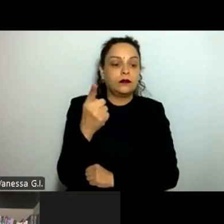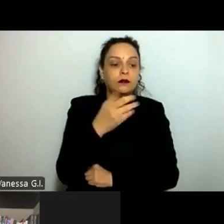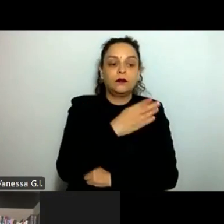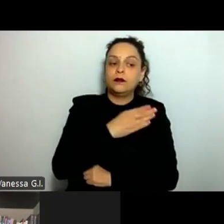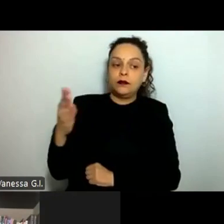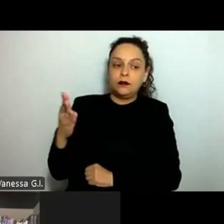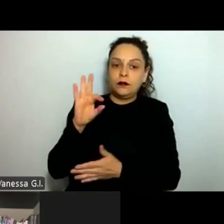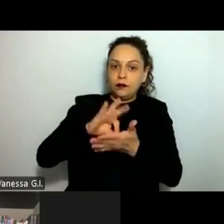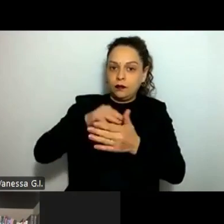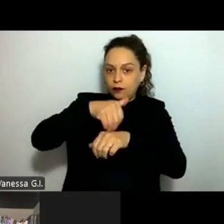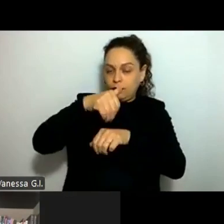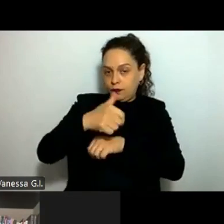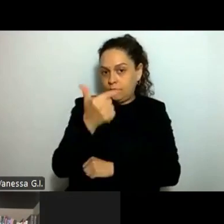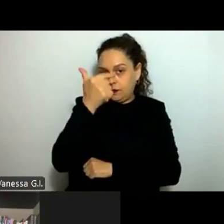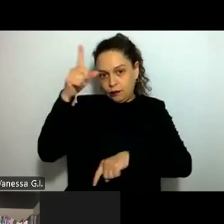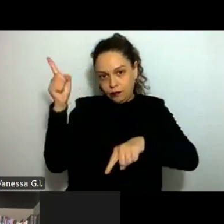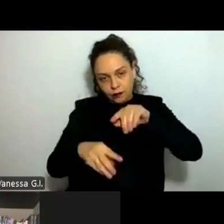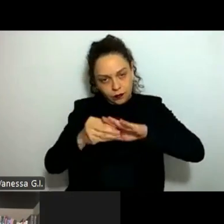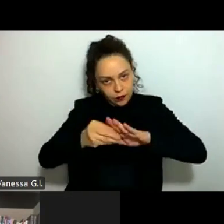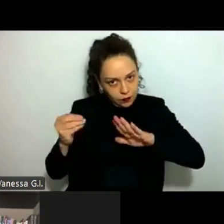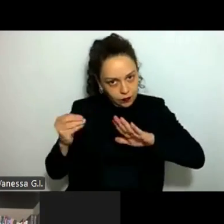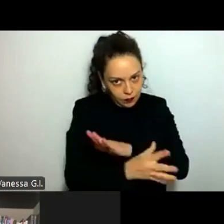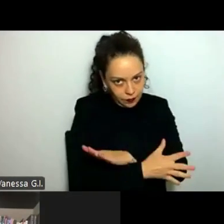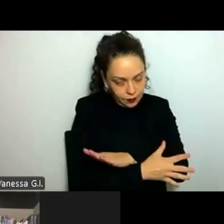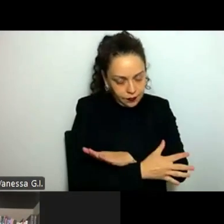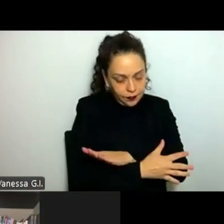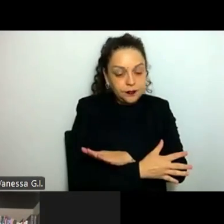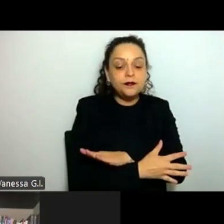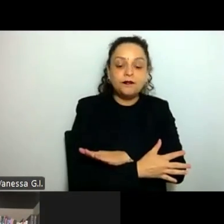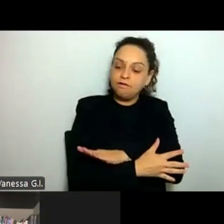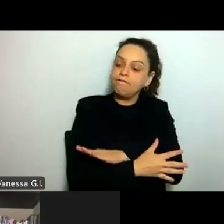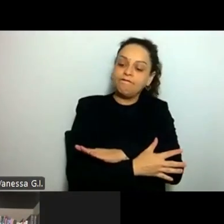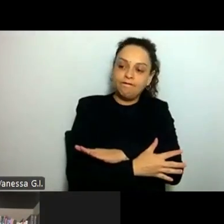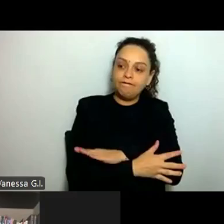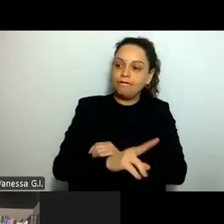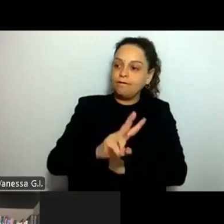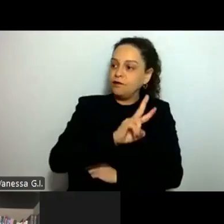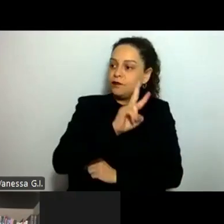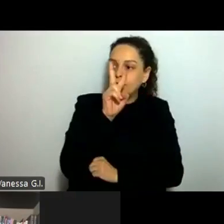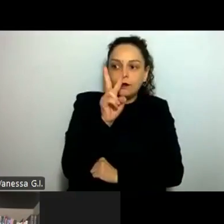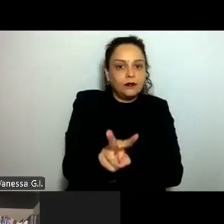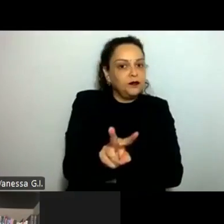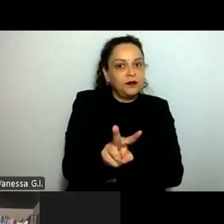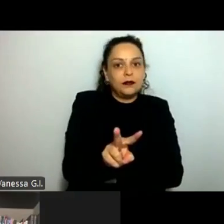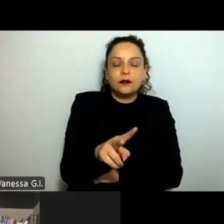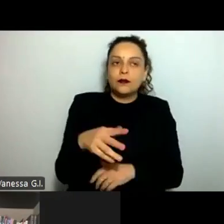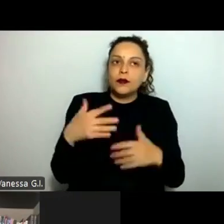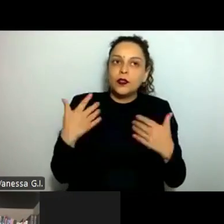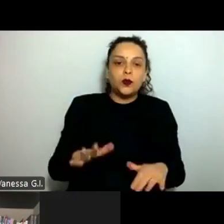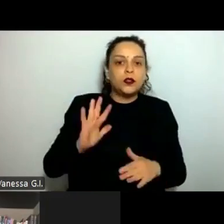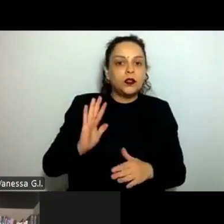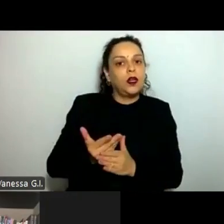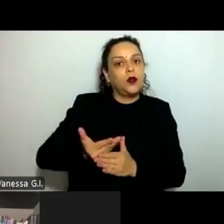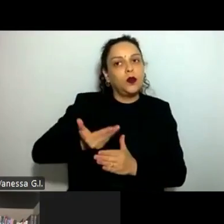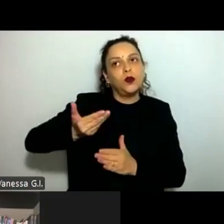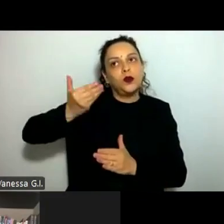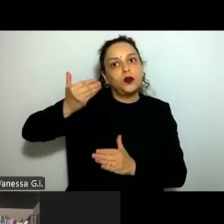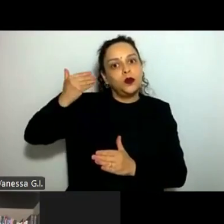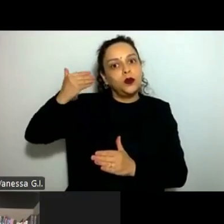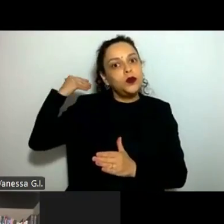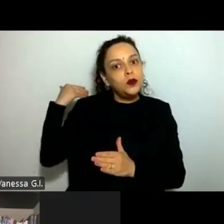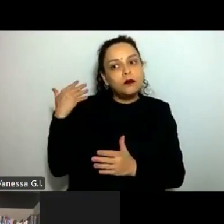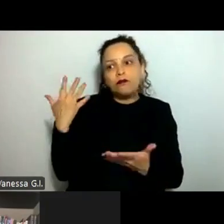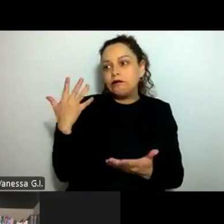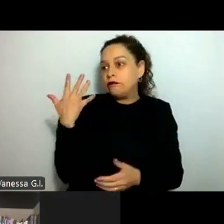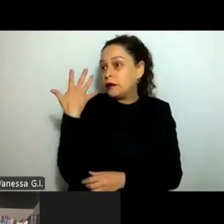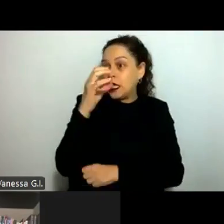número 7 del orden del día. La situación en las Granadas es una situación que hemos señalado desde hace más de una década,